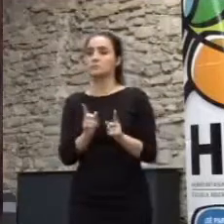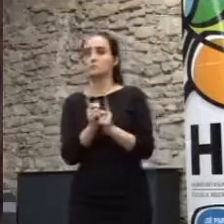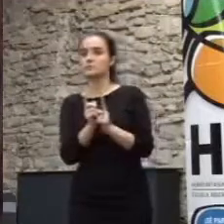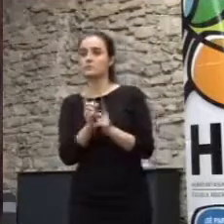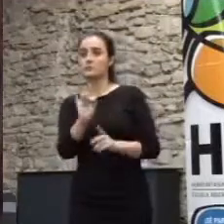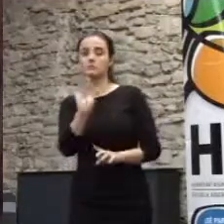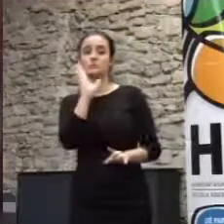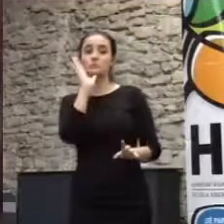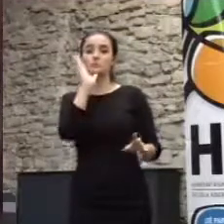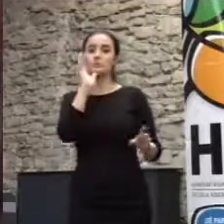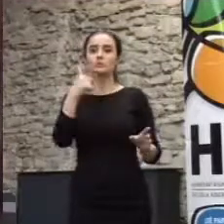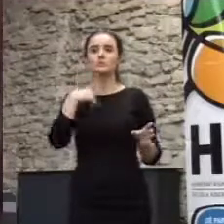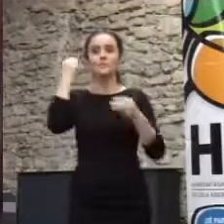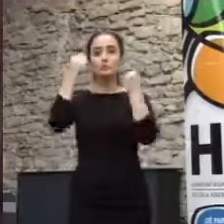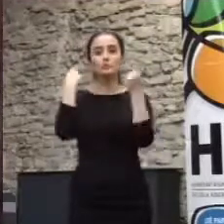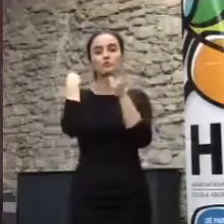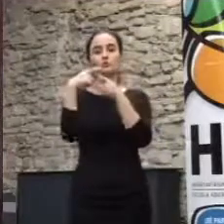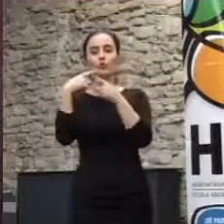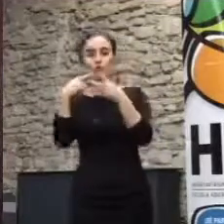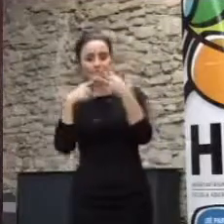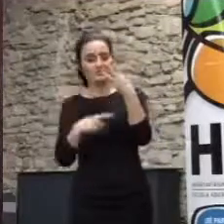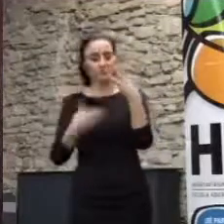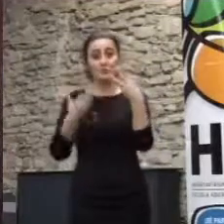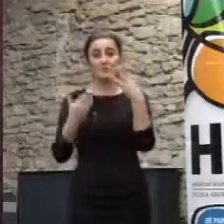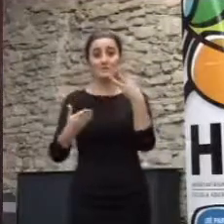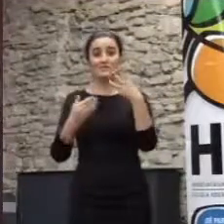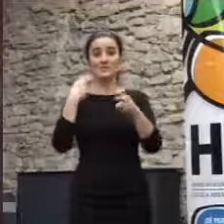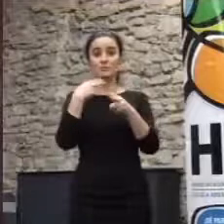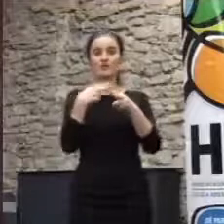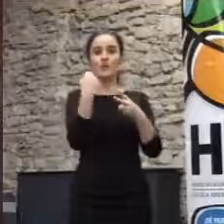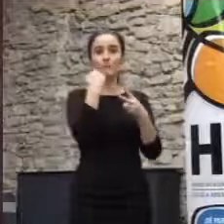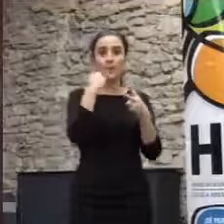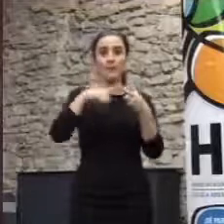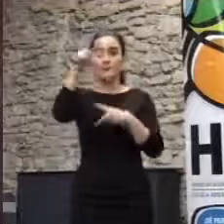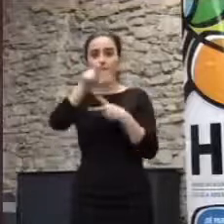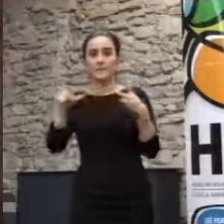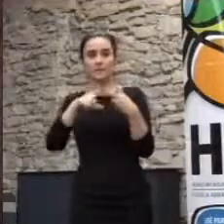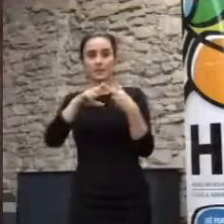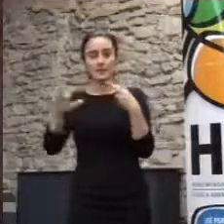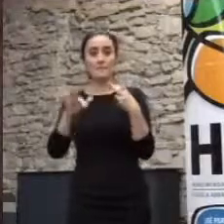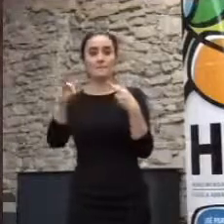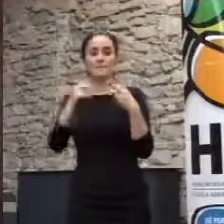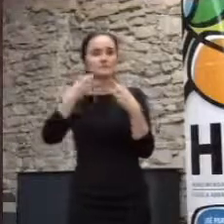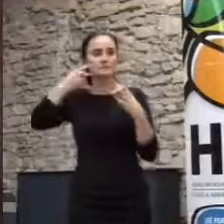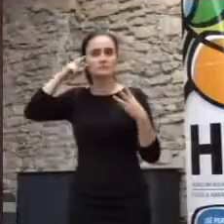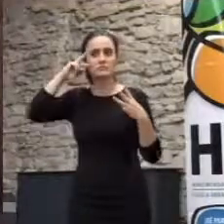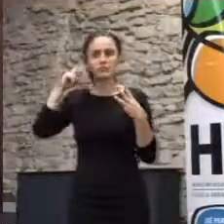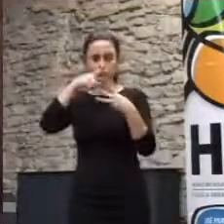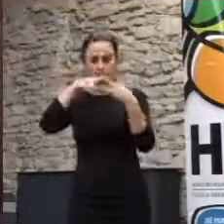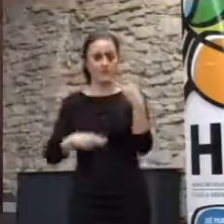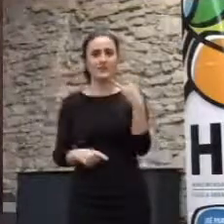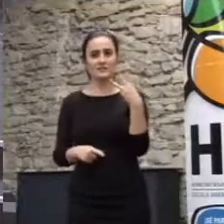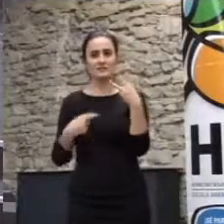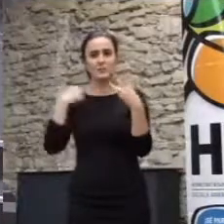para mí ahí son tres patas importantes, el poder político, la gente y luego los especialistas y el medio ambiente, y para mí los medios